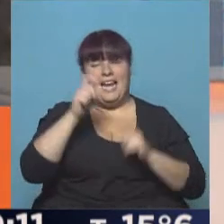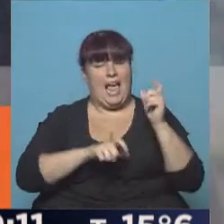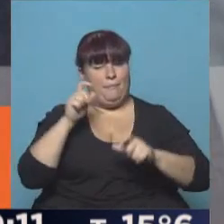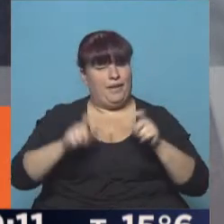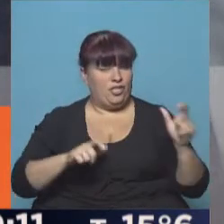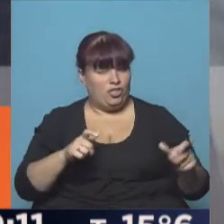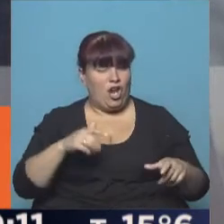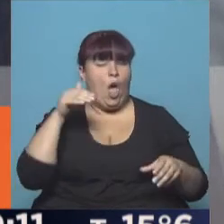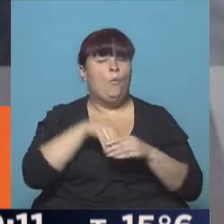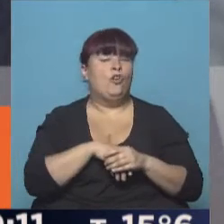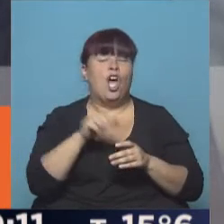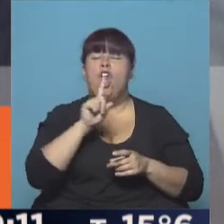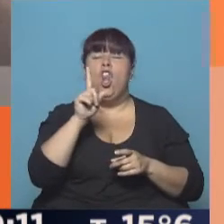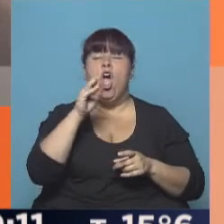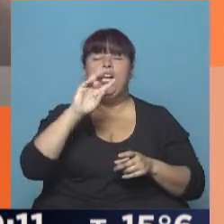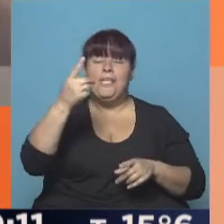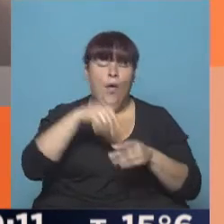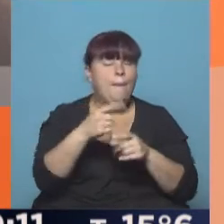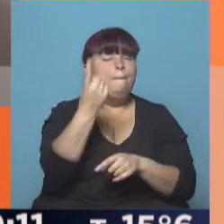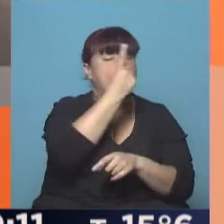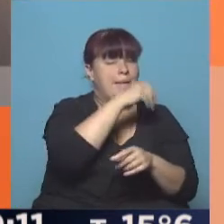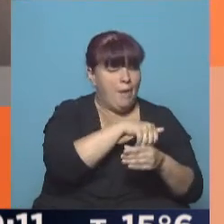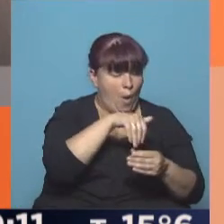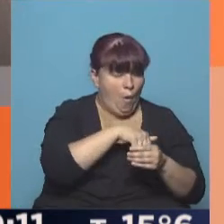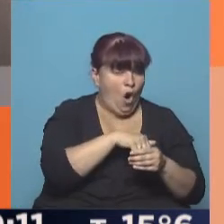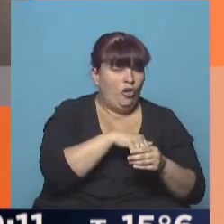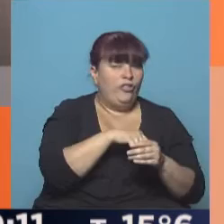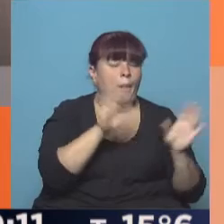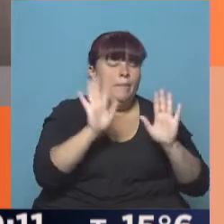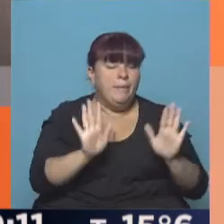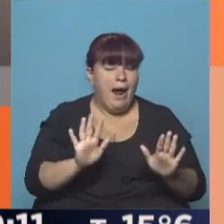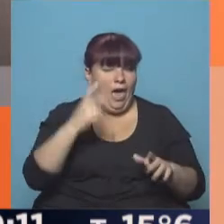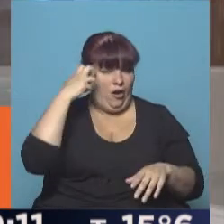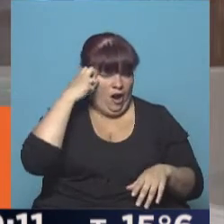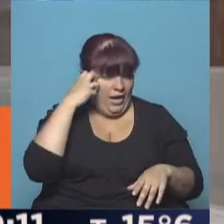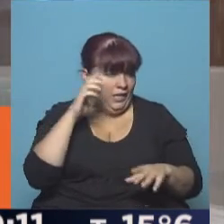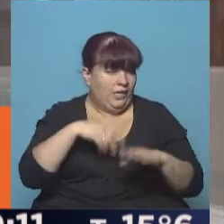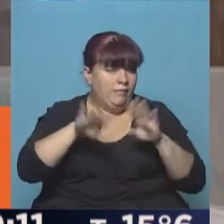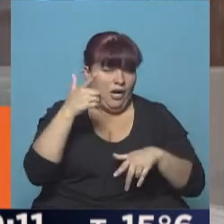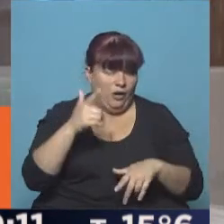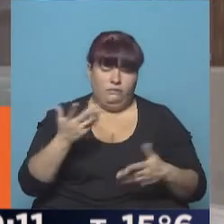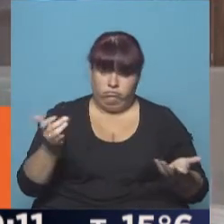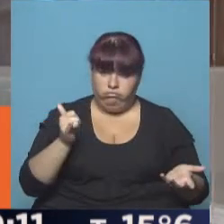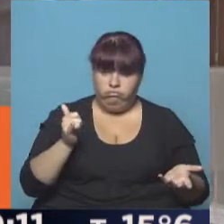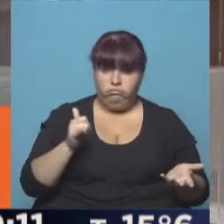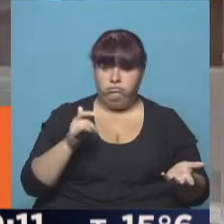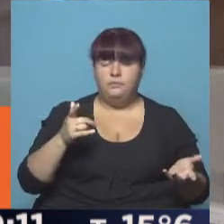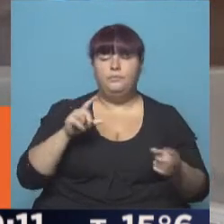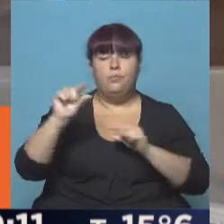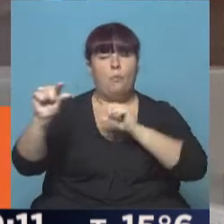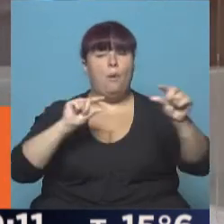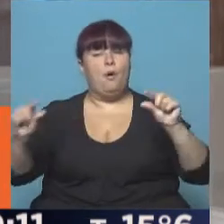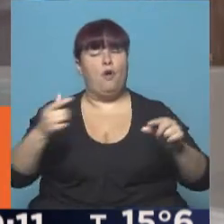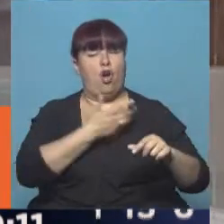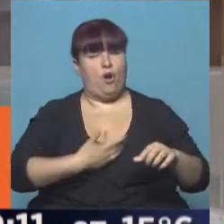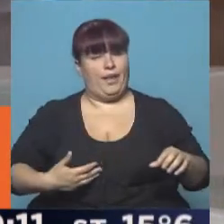cuando votó, no en el día de balotaje, sino en la primera vuelta, cuando diagramó el Congreso, que no hay ninguna mayoría. Sin duda, ha repartido el